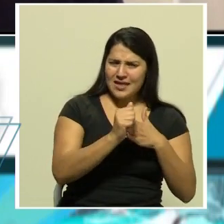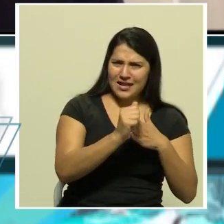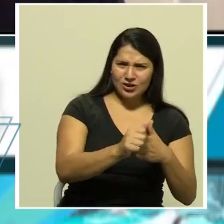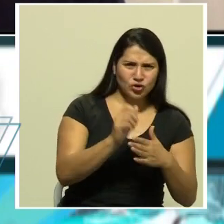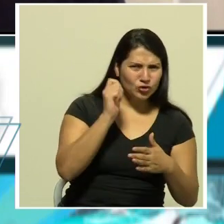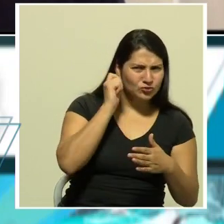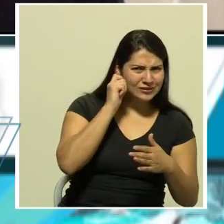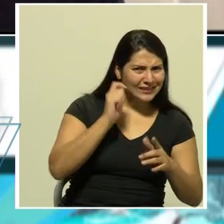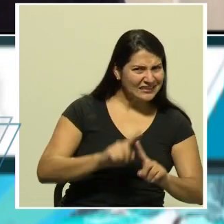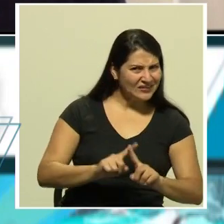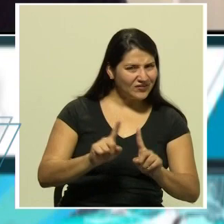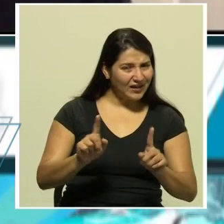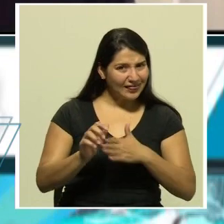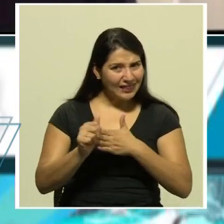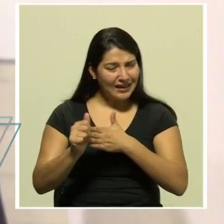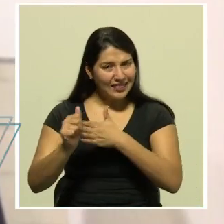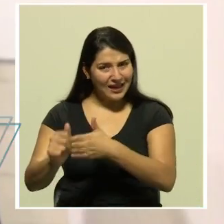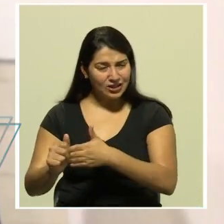masculino?